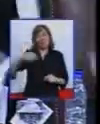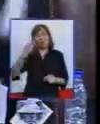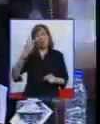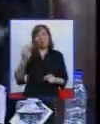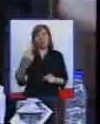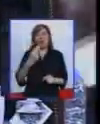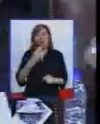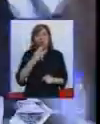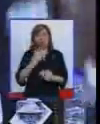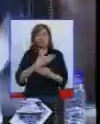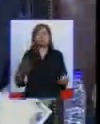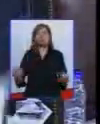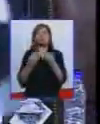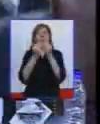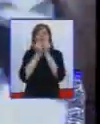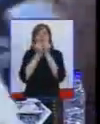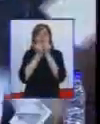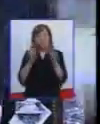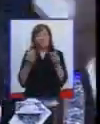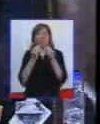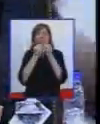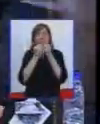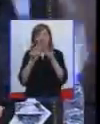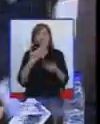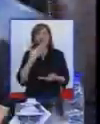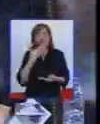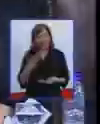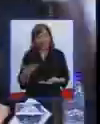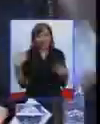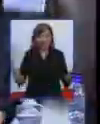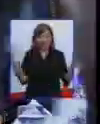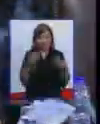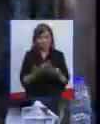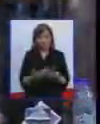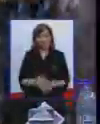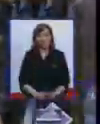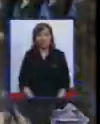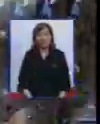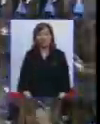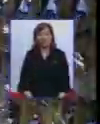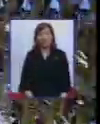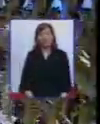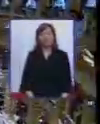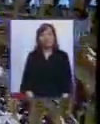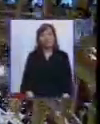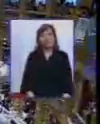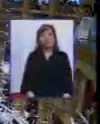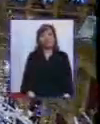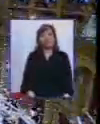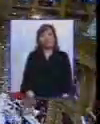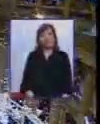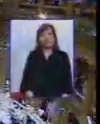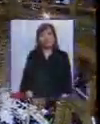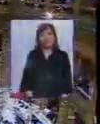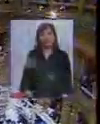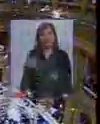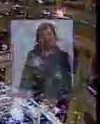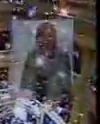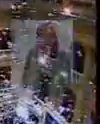2011. Muchísimas gracias a todos y a todas. Voy a levantar la sesión a un inocente